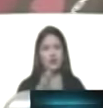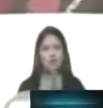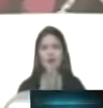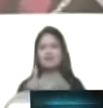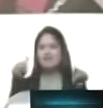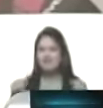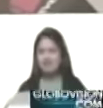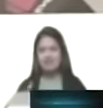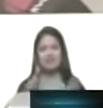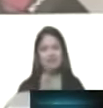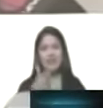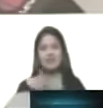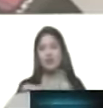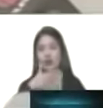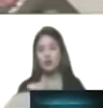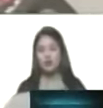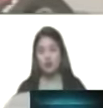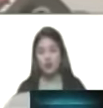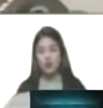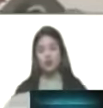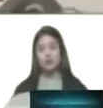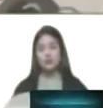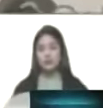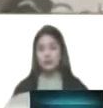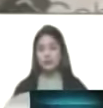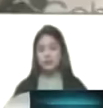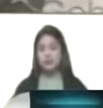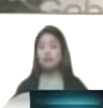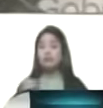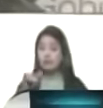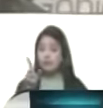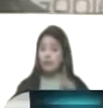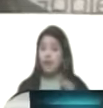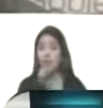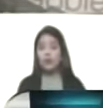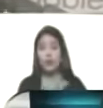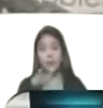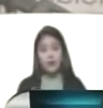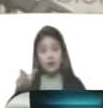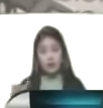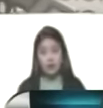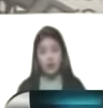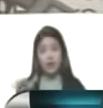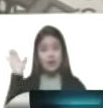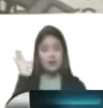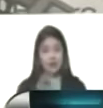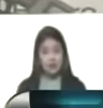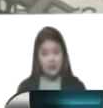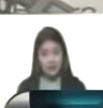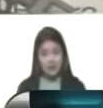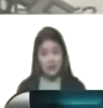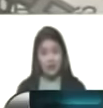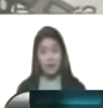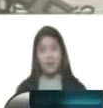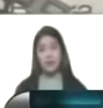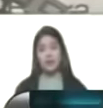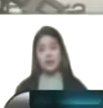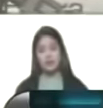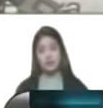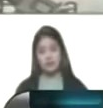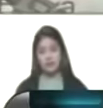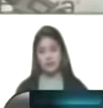aquí durante una situación donde habían personas que estaban detenidas de manera